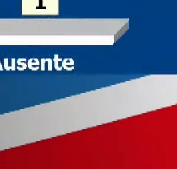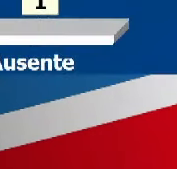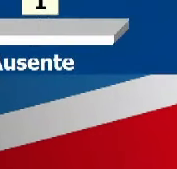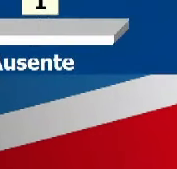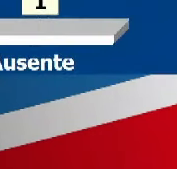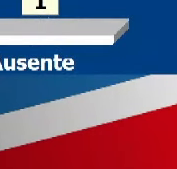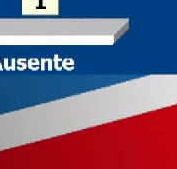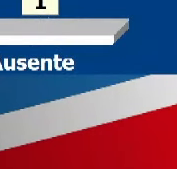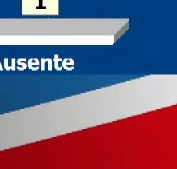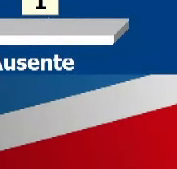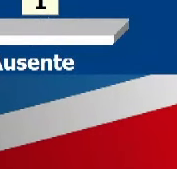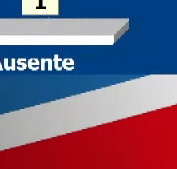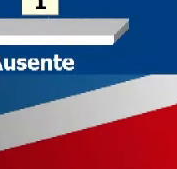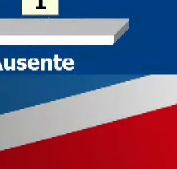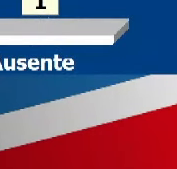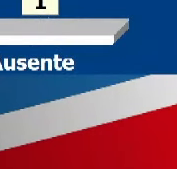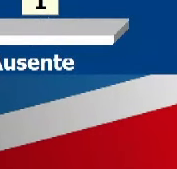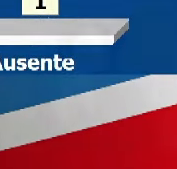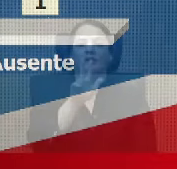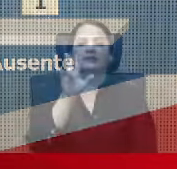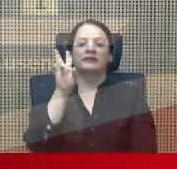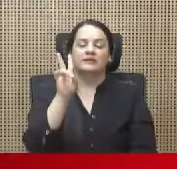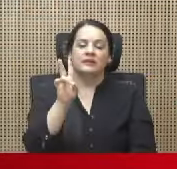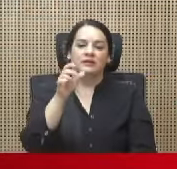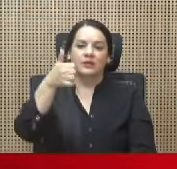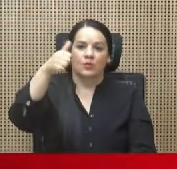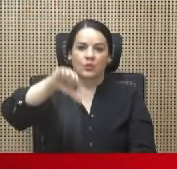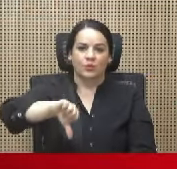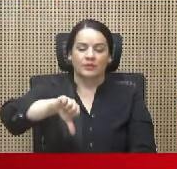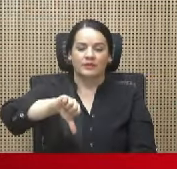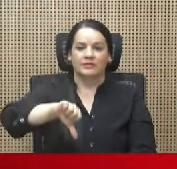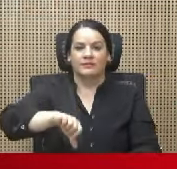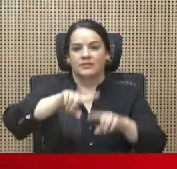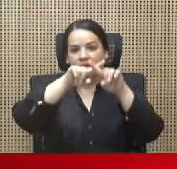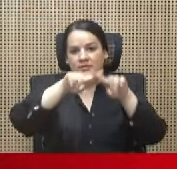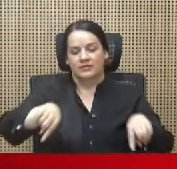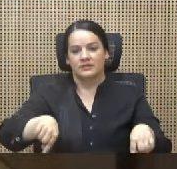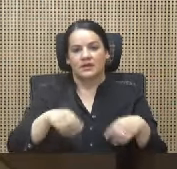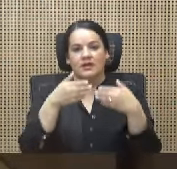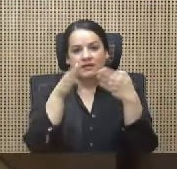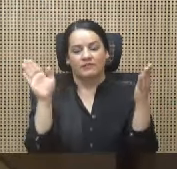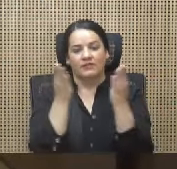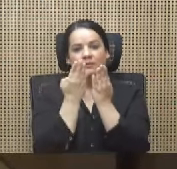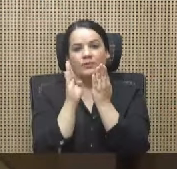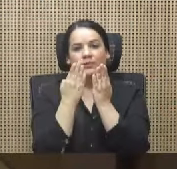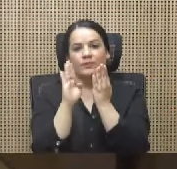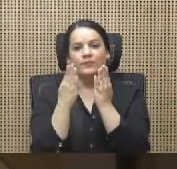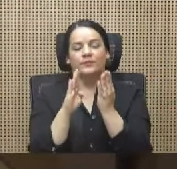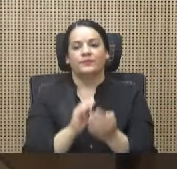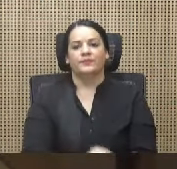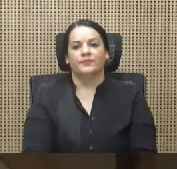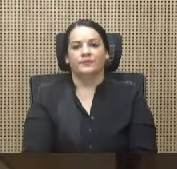5 votos a favor, 37 en contra. Rechazada, abrir puertas.